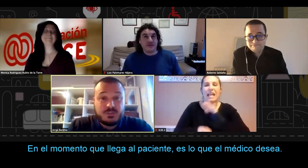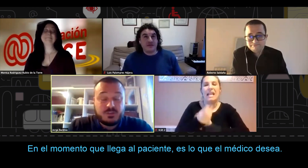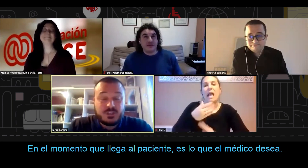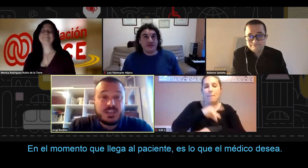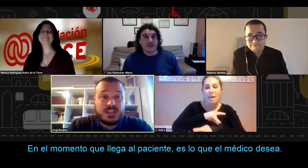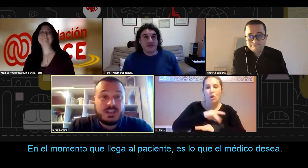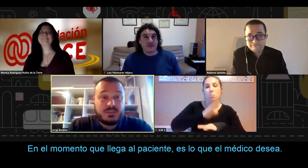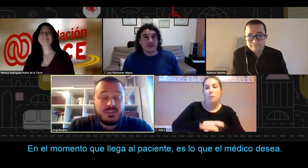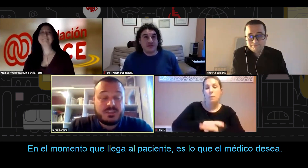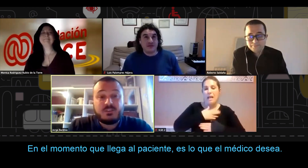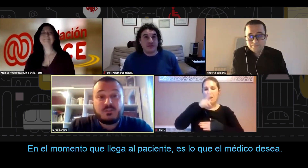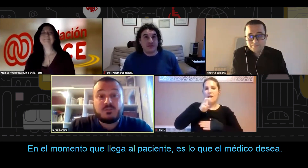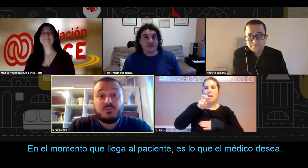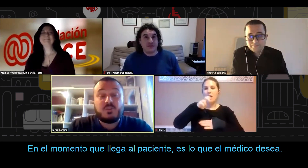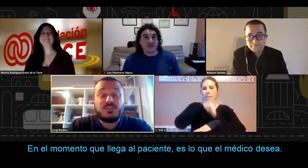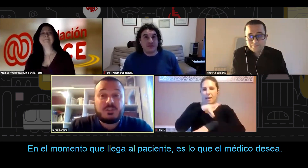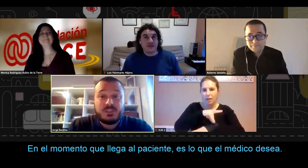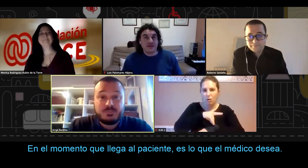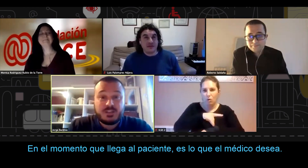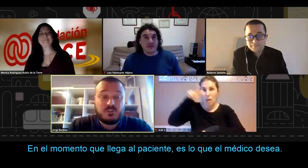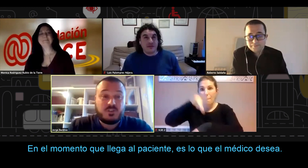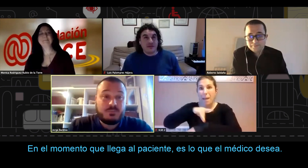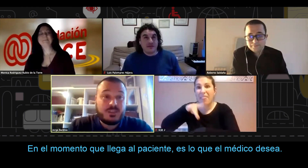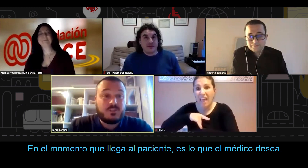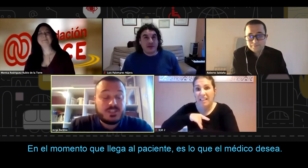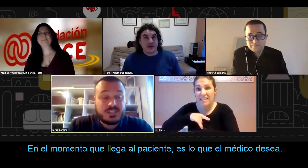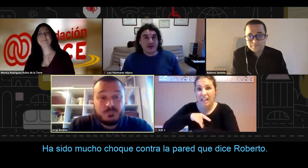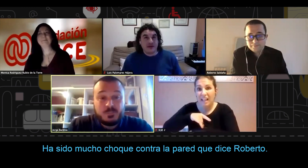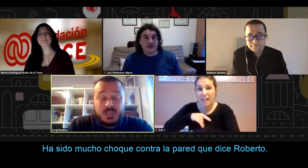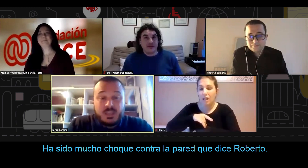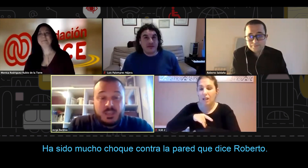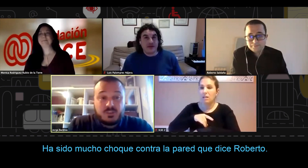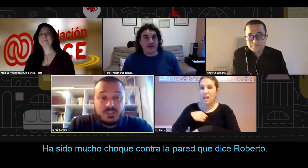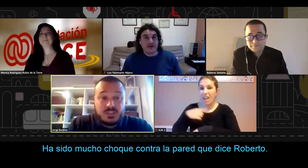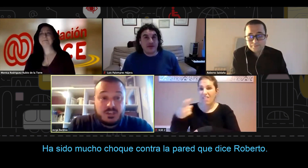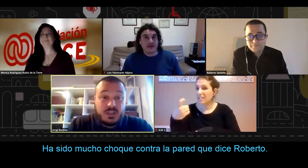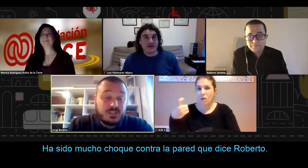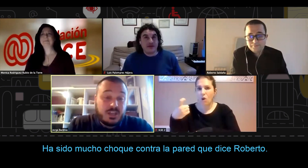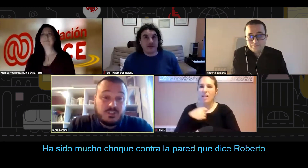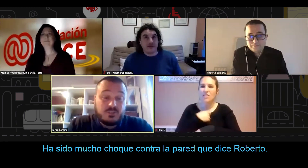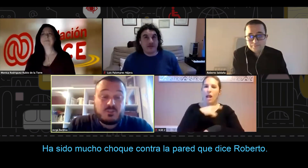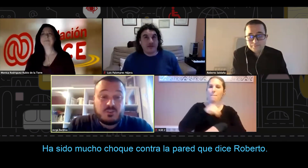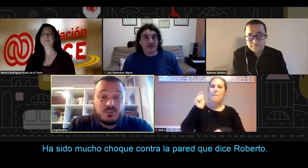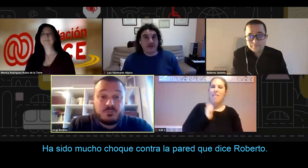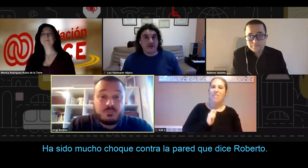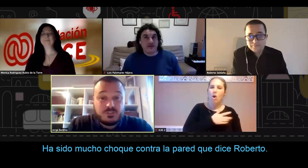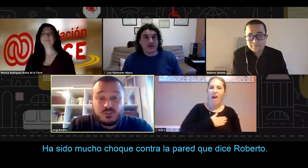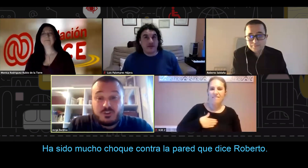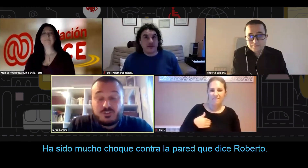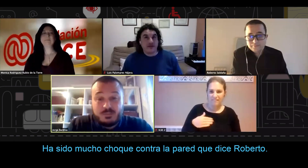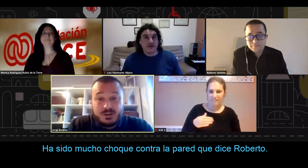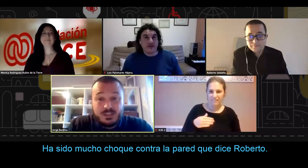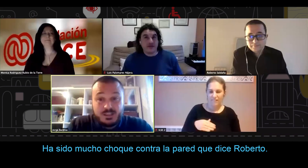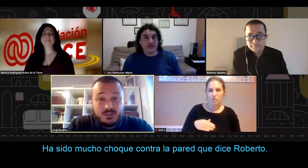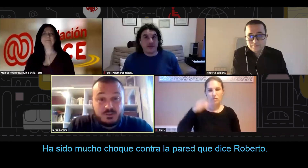que llega al paciente no es lo que el paciente espera, sino lo que el médico desea. Entonces, ha sido mucho, pues eso, choque contra la